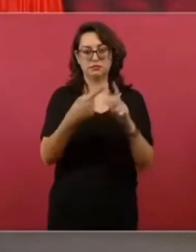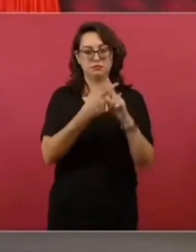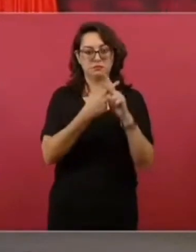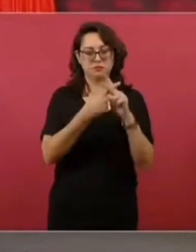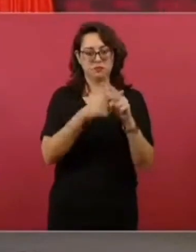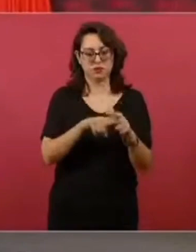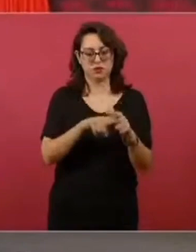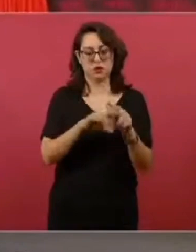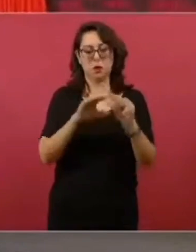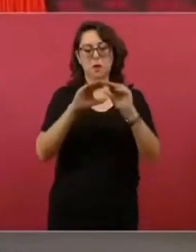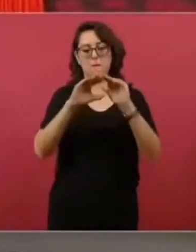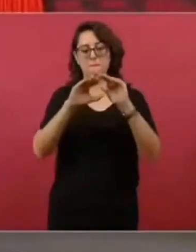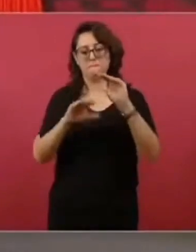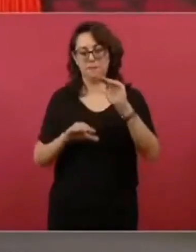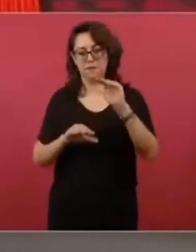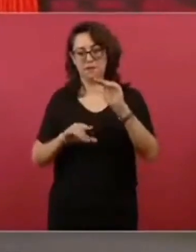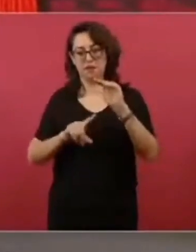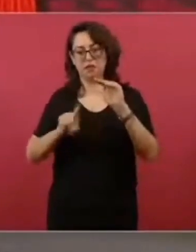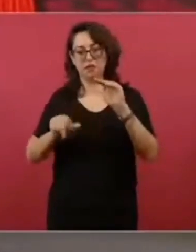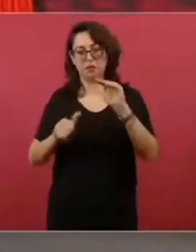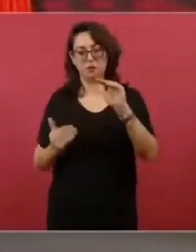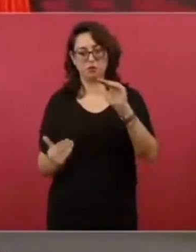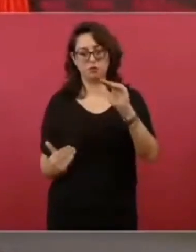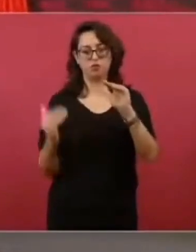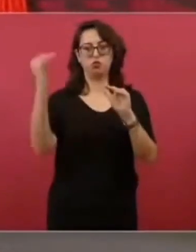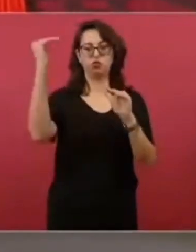y baja y vuelve a subir.